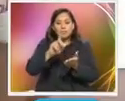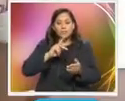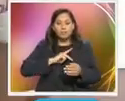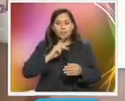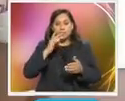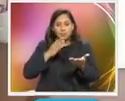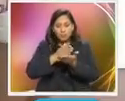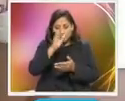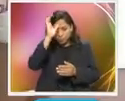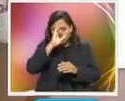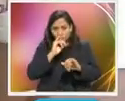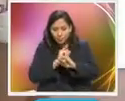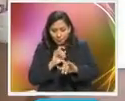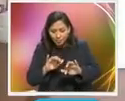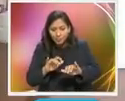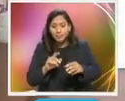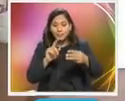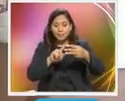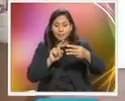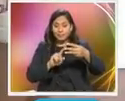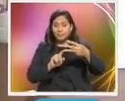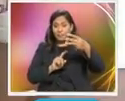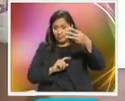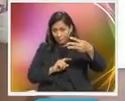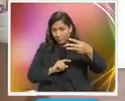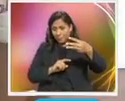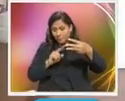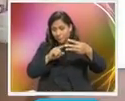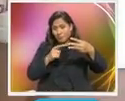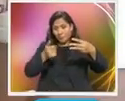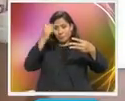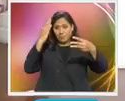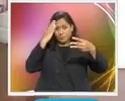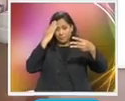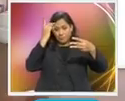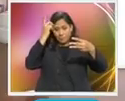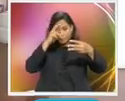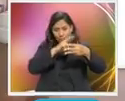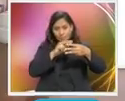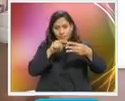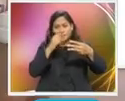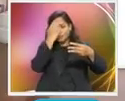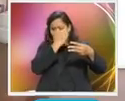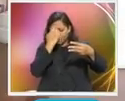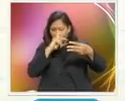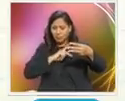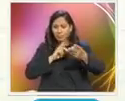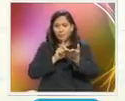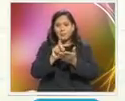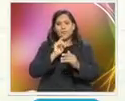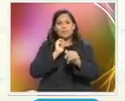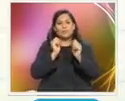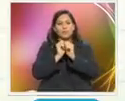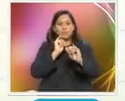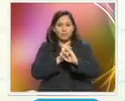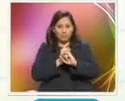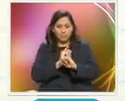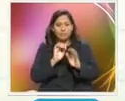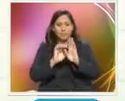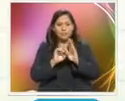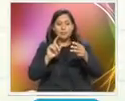Entonces, fíjate, esas son tres líneas que pueden ser rectoras de cualquier observación de tus derechos digitales, ¿no? Muy bien.